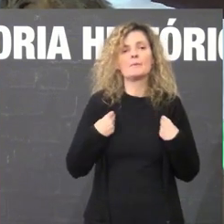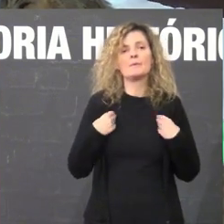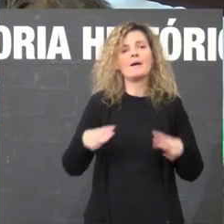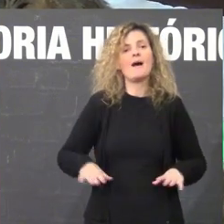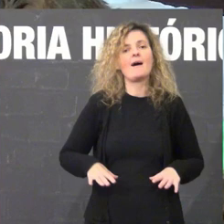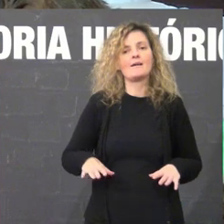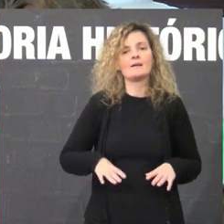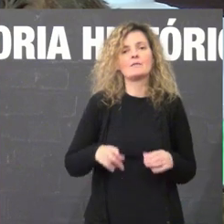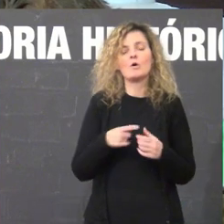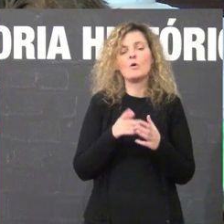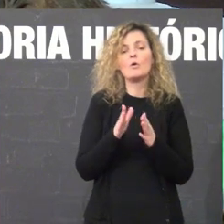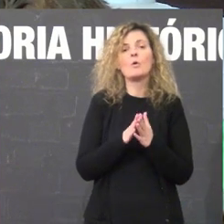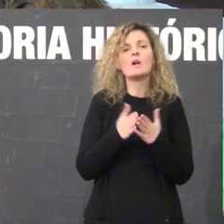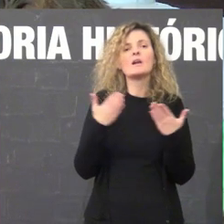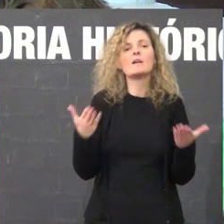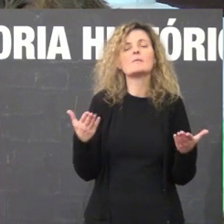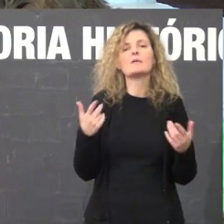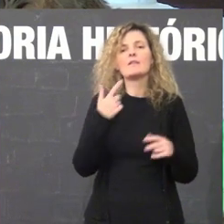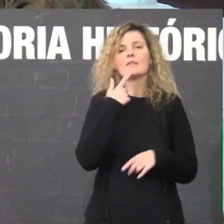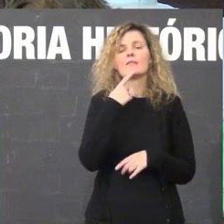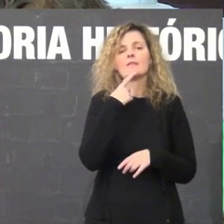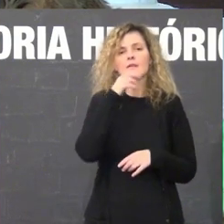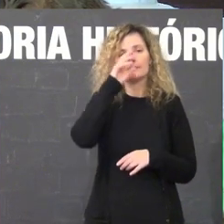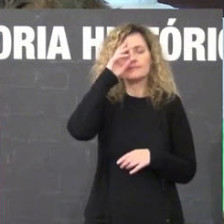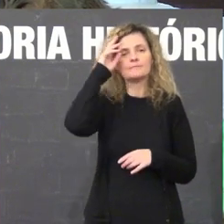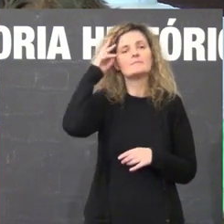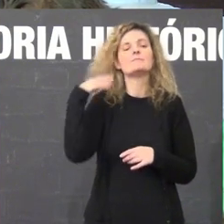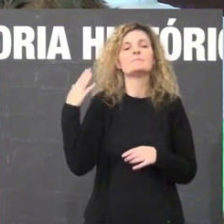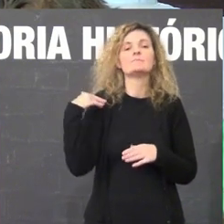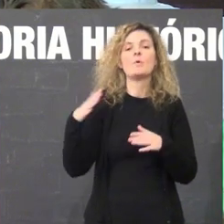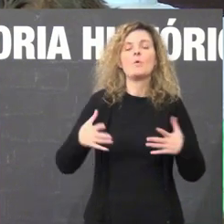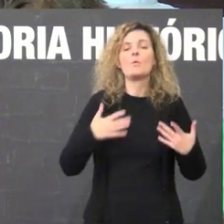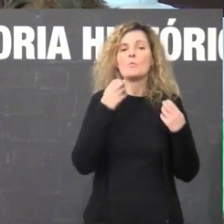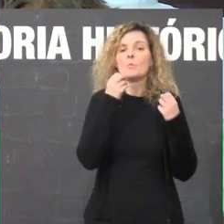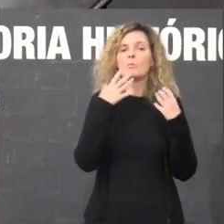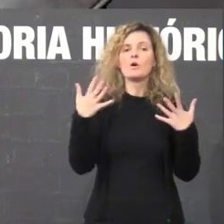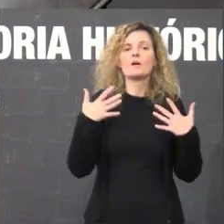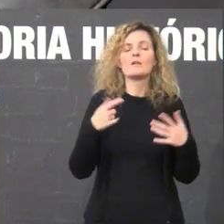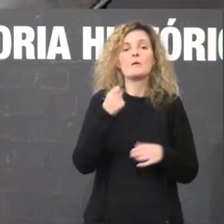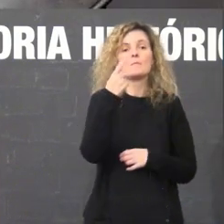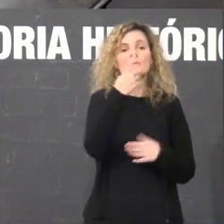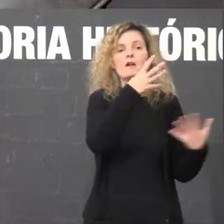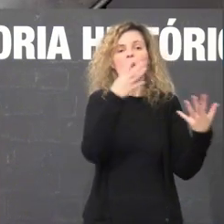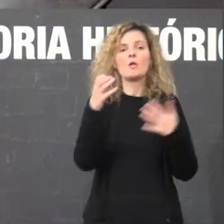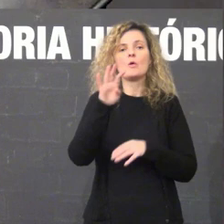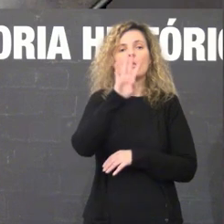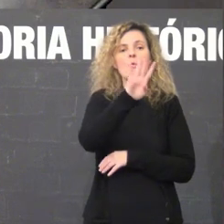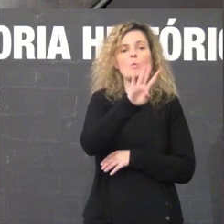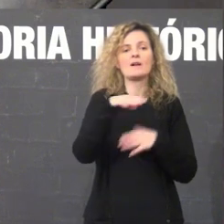es un libro que se editó en Buenos Aires en el 1949